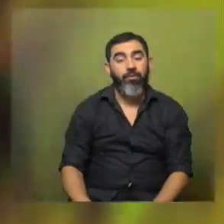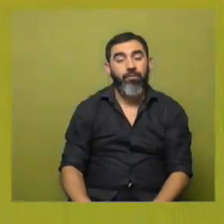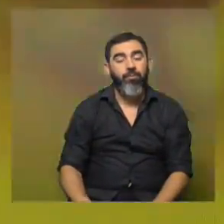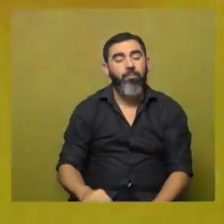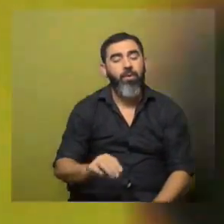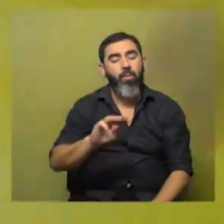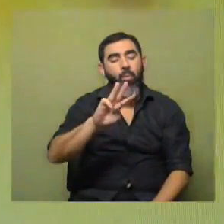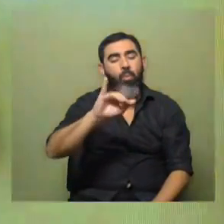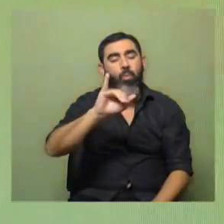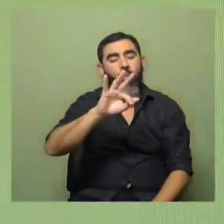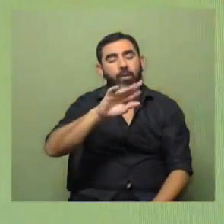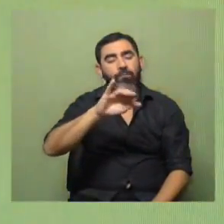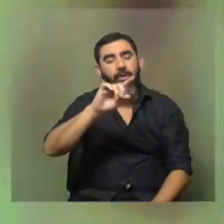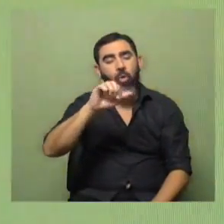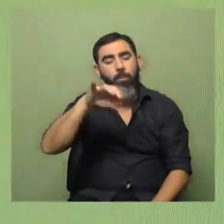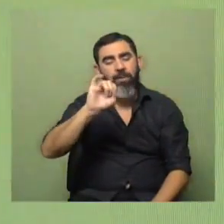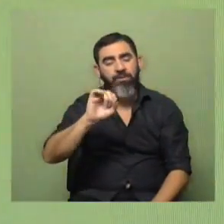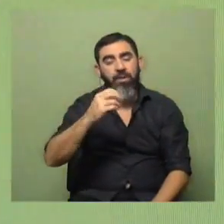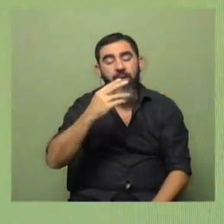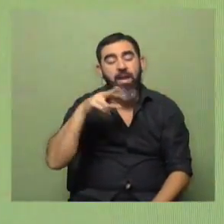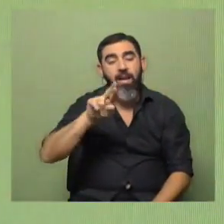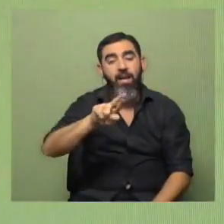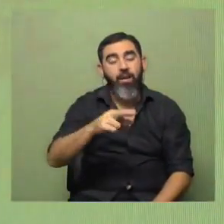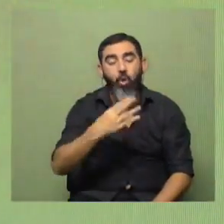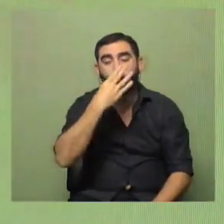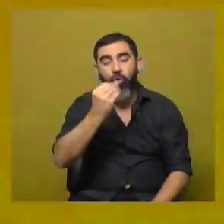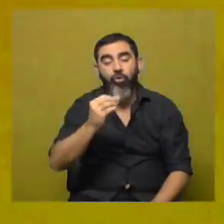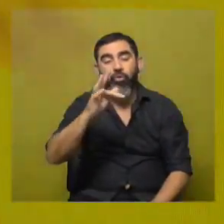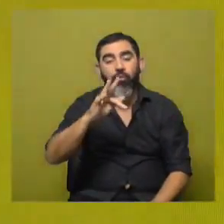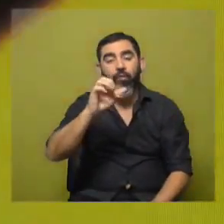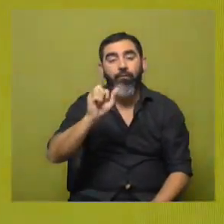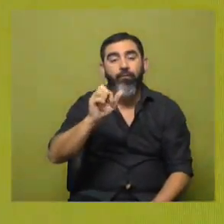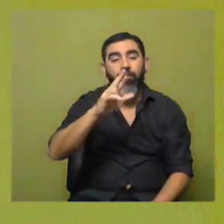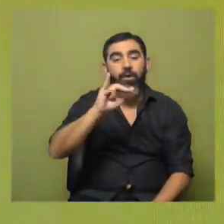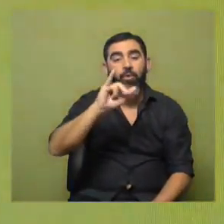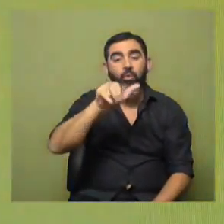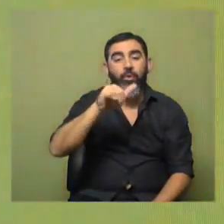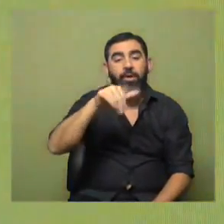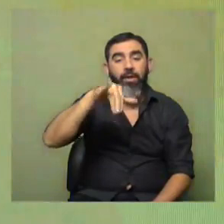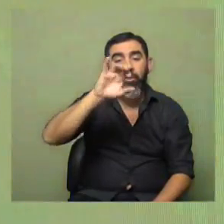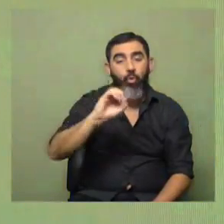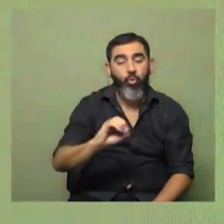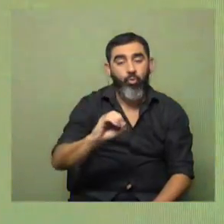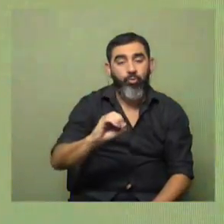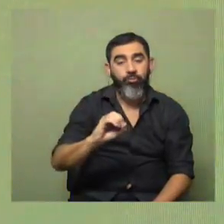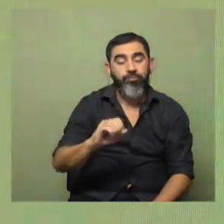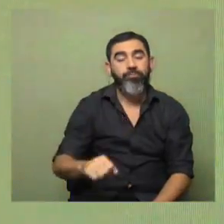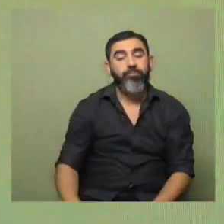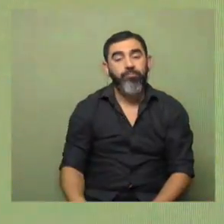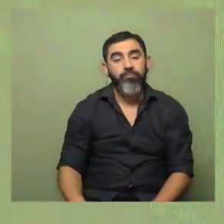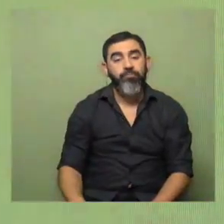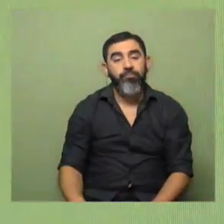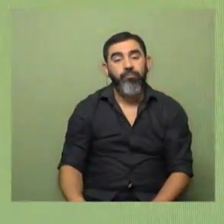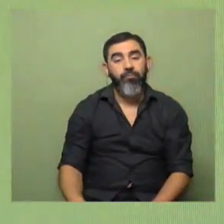poco, ratón de hocico ferruginio, tal vez nos puede empezar a dar una idea de qué es lo que estamos hablando. Es una